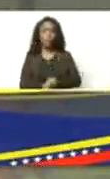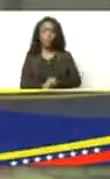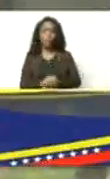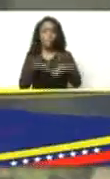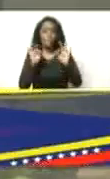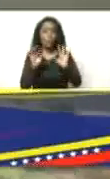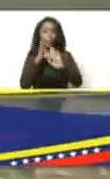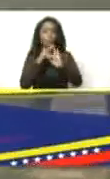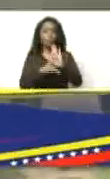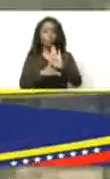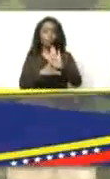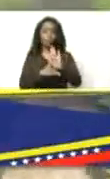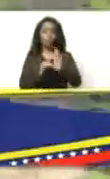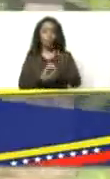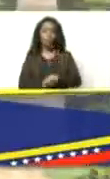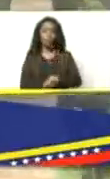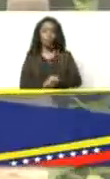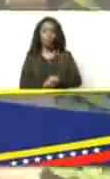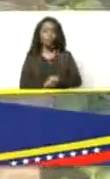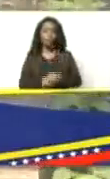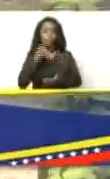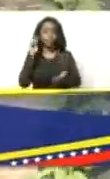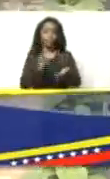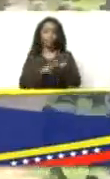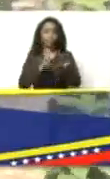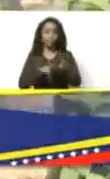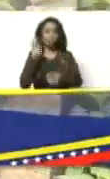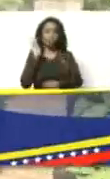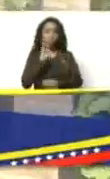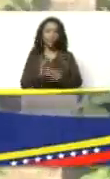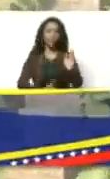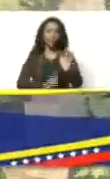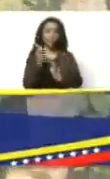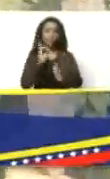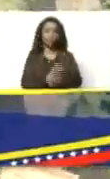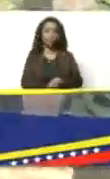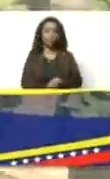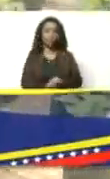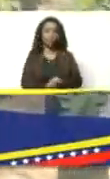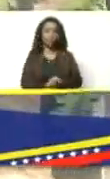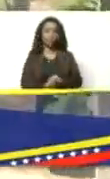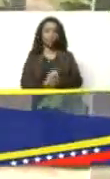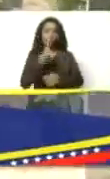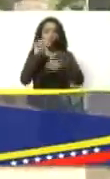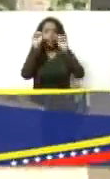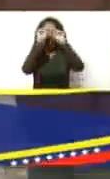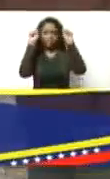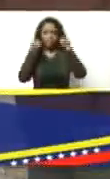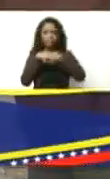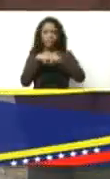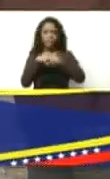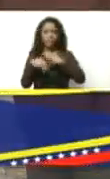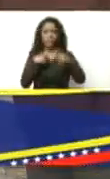especies menores y piscicultura. Realmente hemos venido desarrollando un sistema de producción